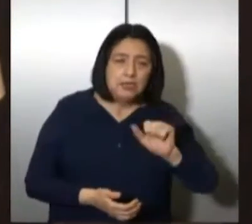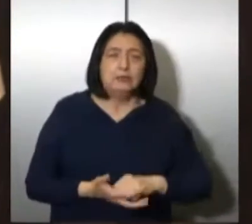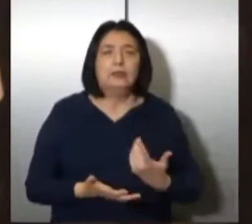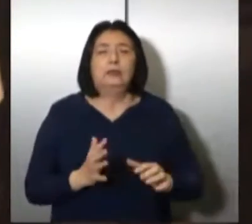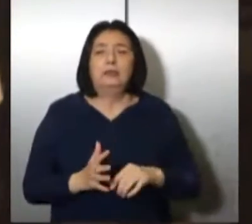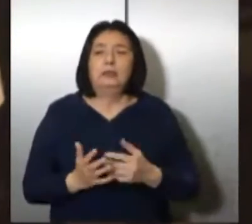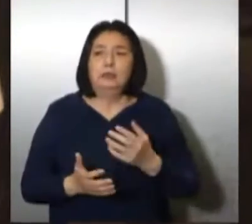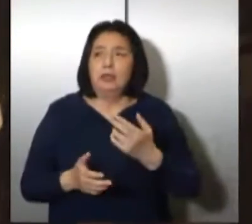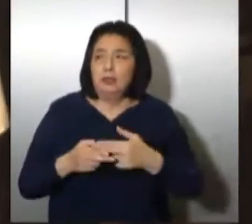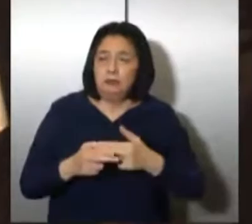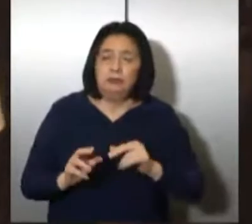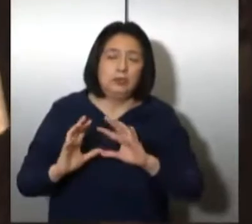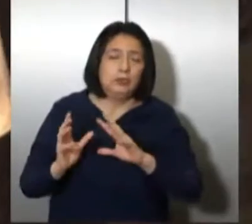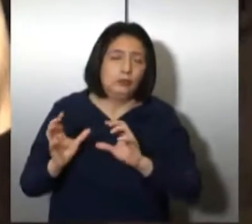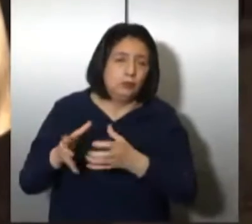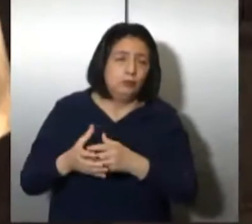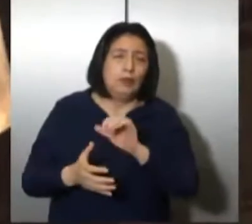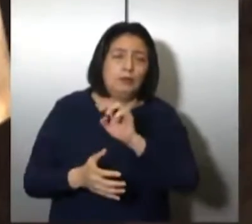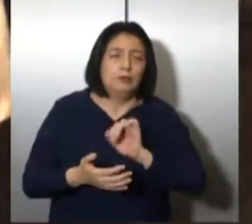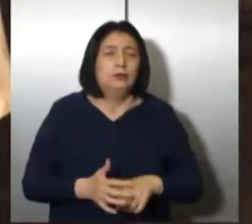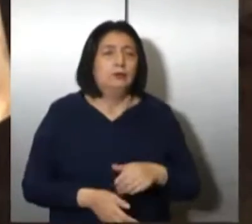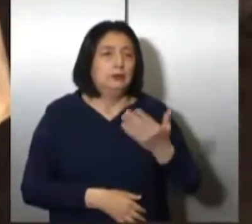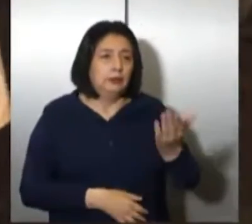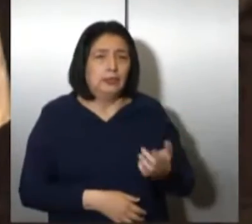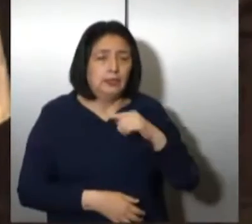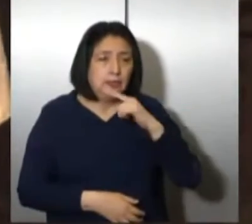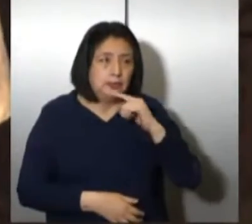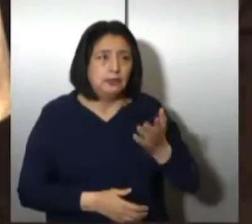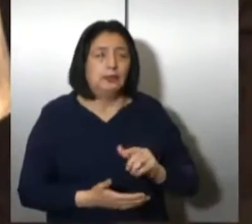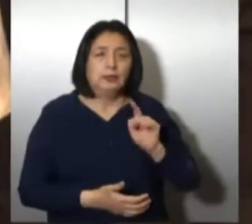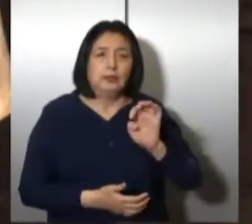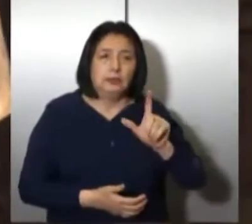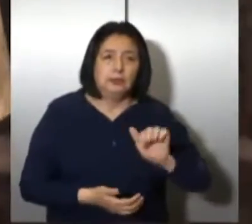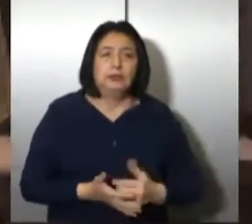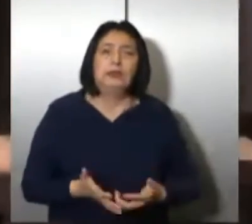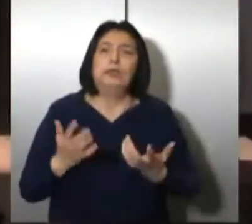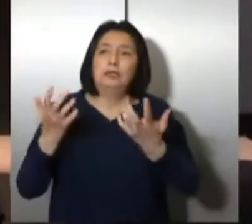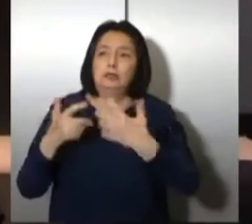CM, a Talía Pareja Castro de Classit Alpaca.